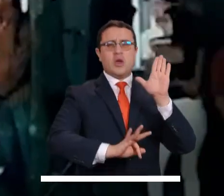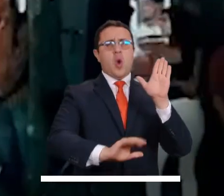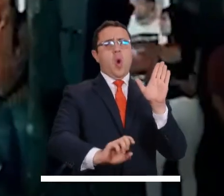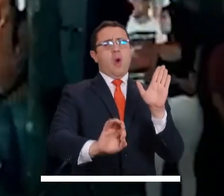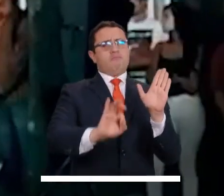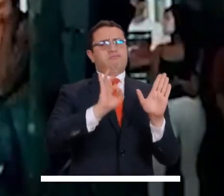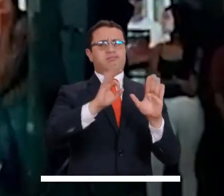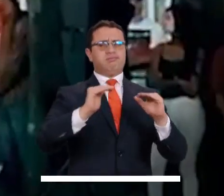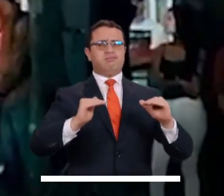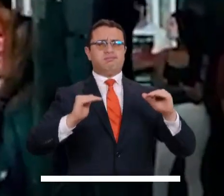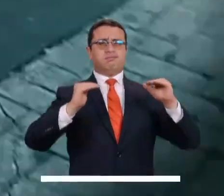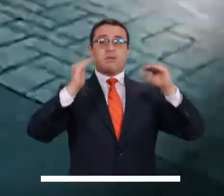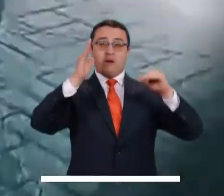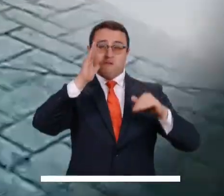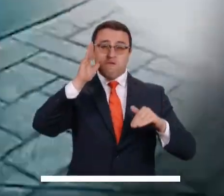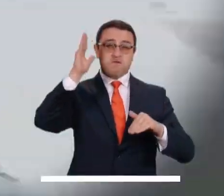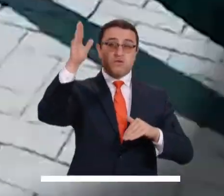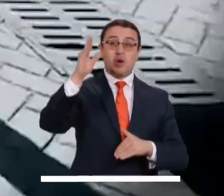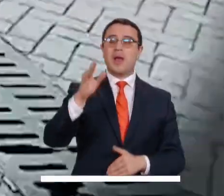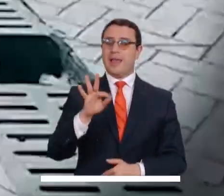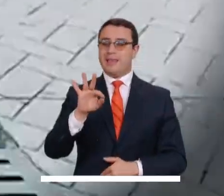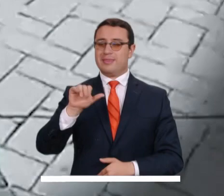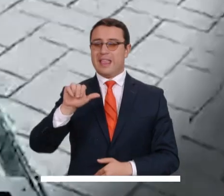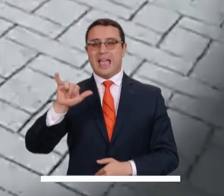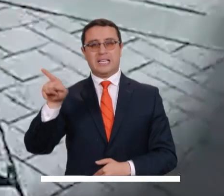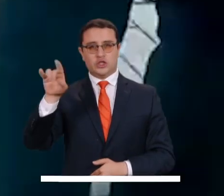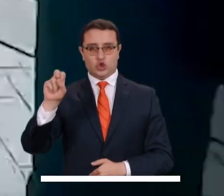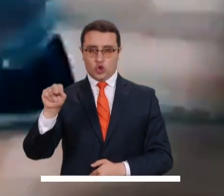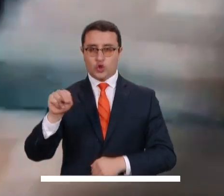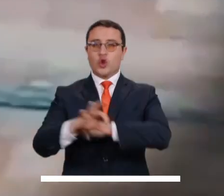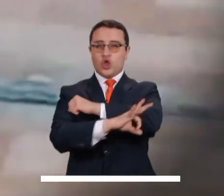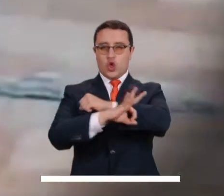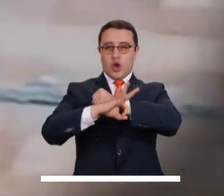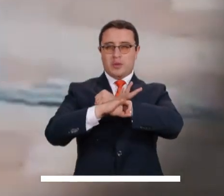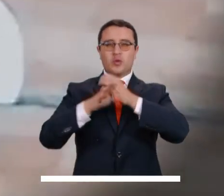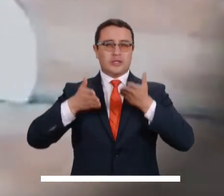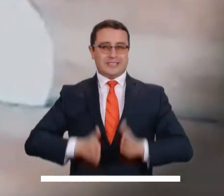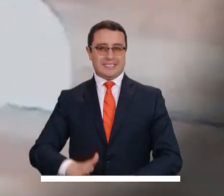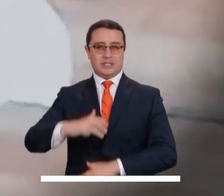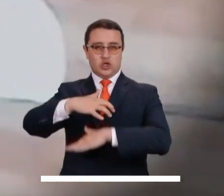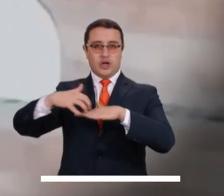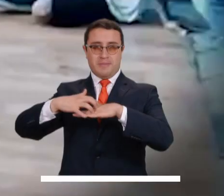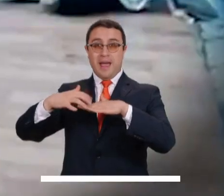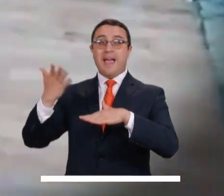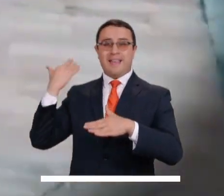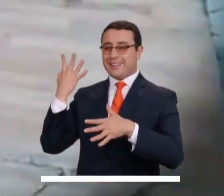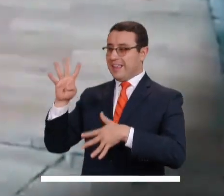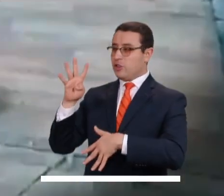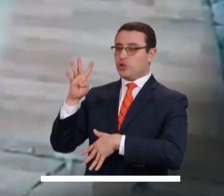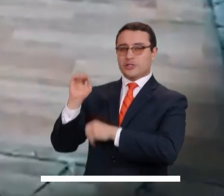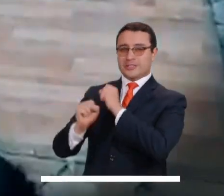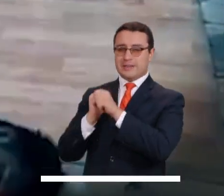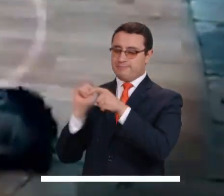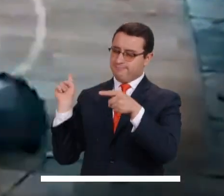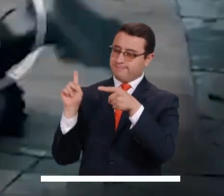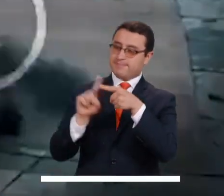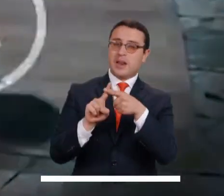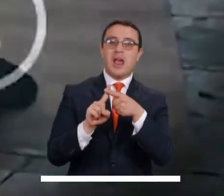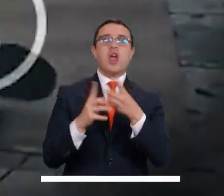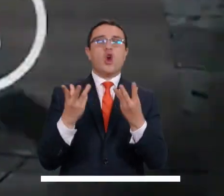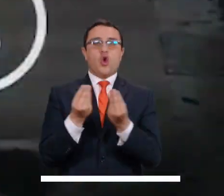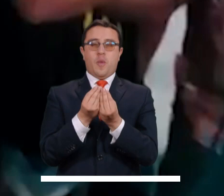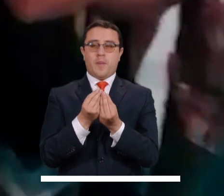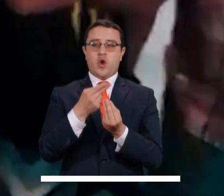futuro musical por delante, Tyson Ramírez, un psicólogo tolimense, creó hace 14 años el grupo Hip Hop